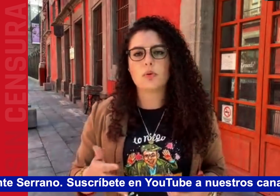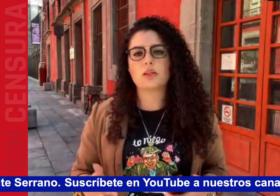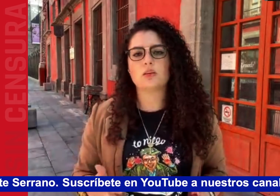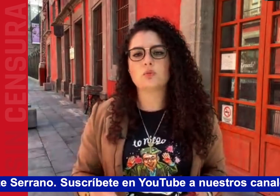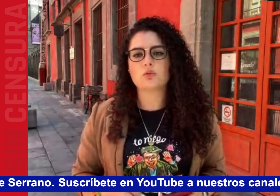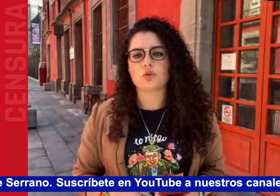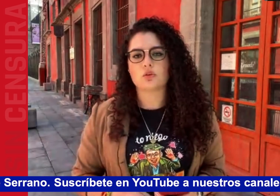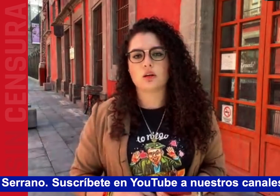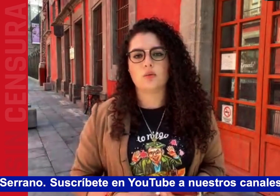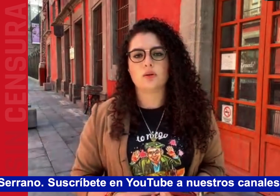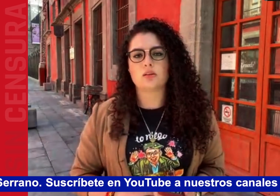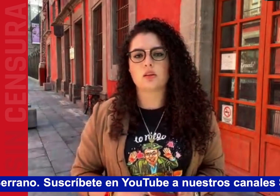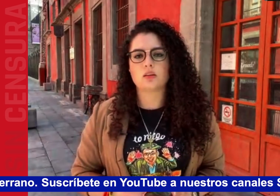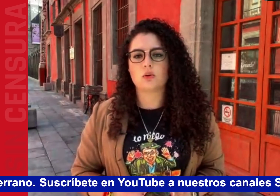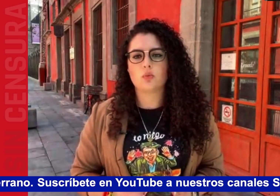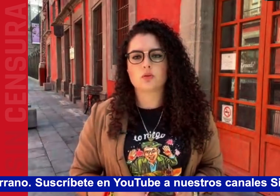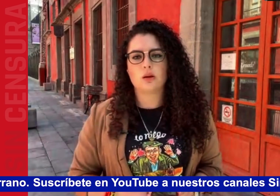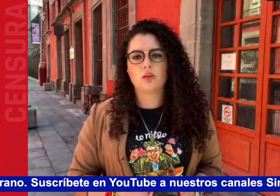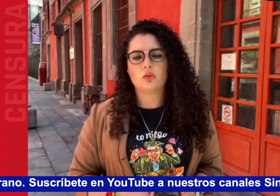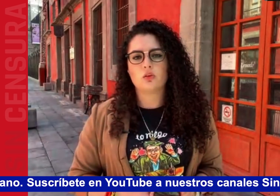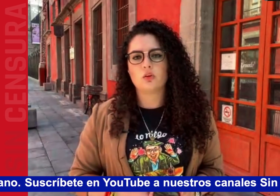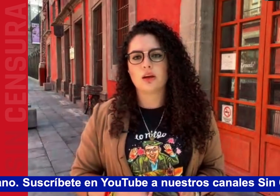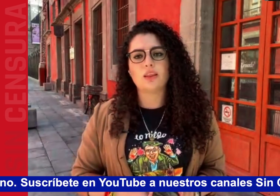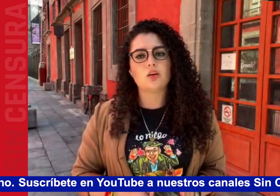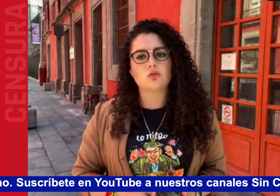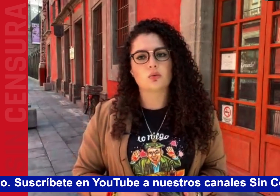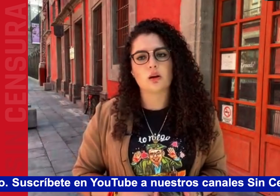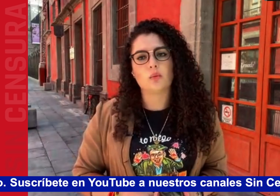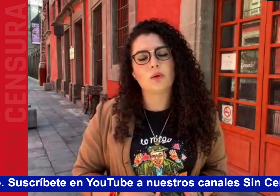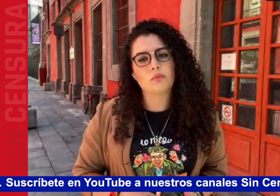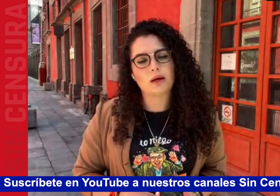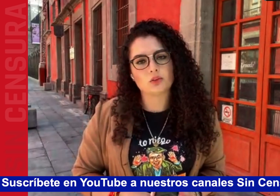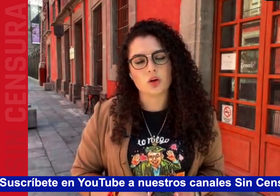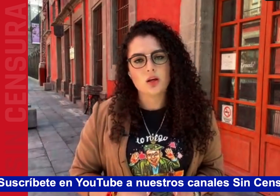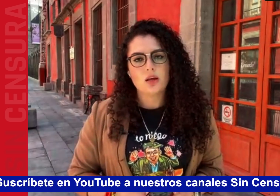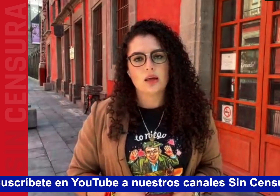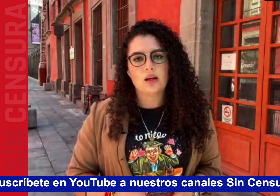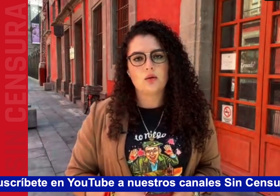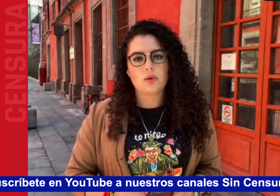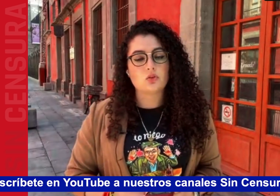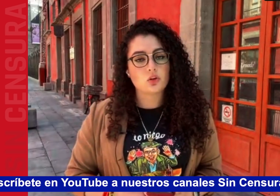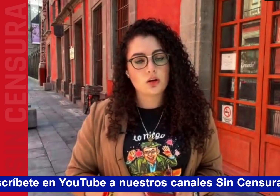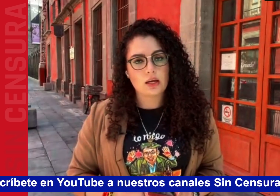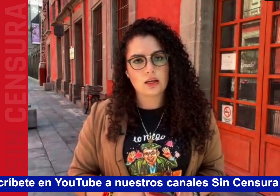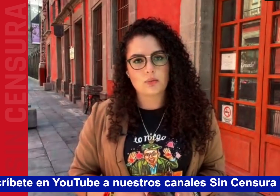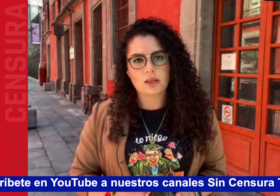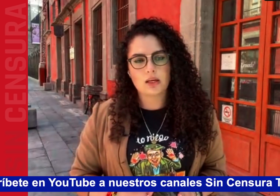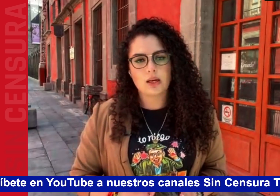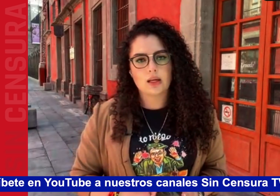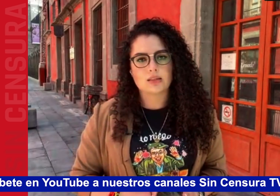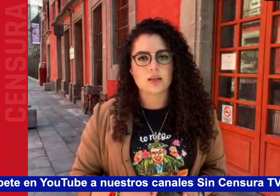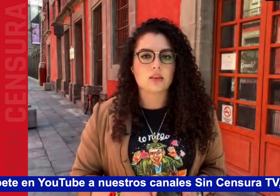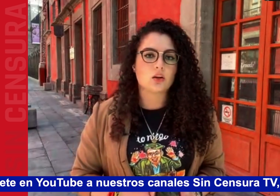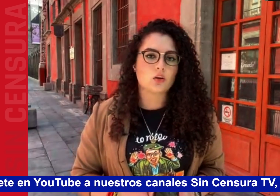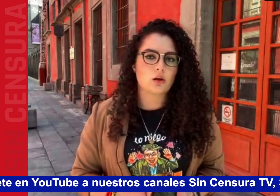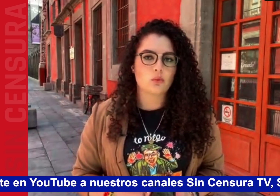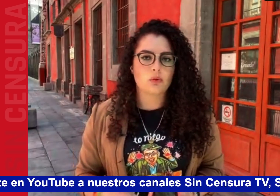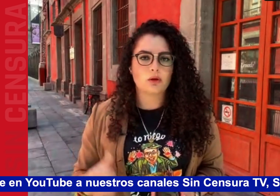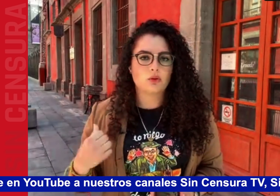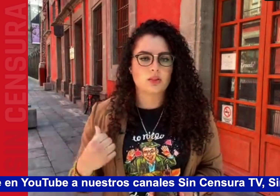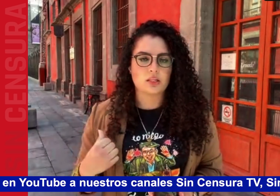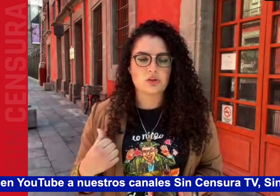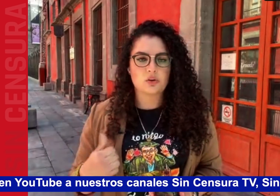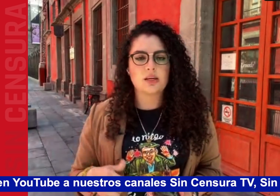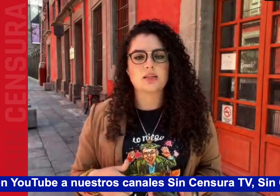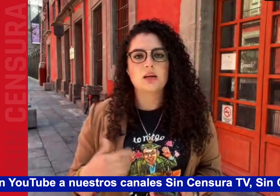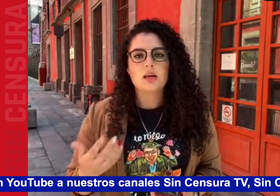Están golpeteando mucho al presidente Andrés Manuel López Obrador con lo que dijo sobre rompe el pacto. Él menciona en la mañanera que se enteró del rompe el